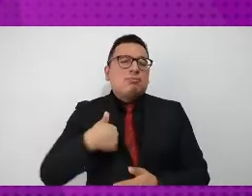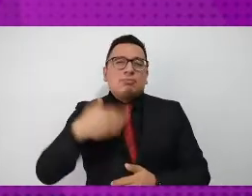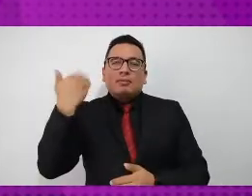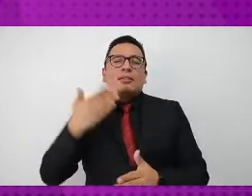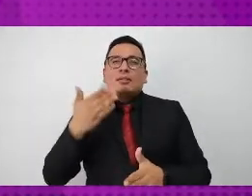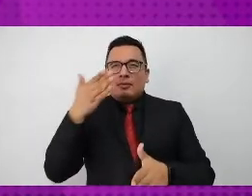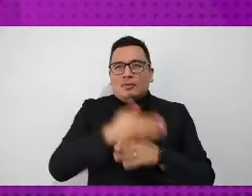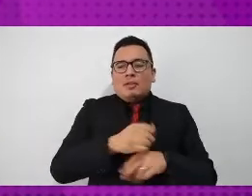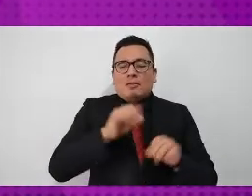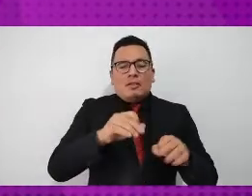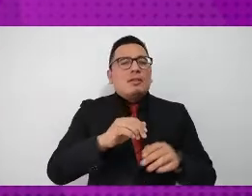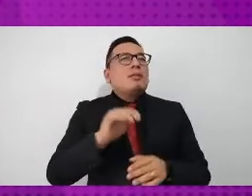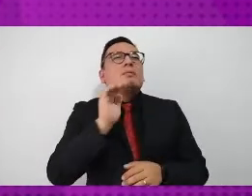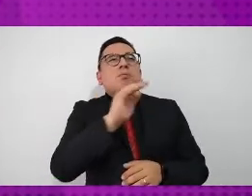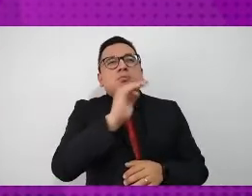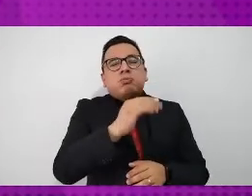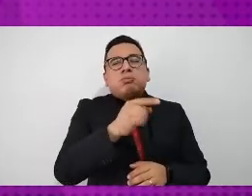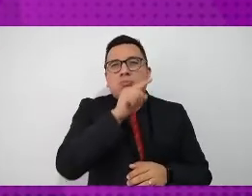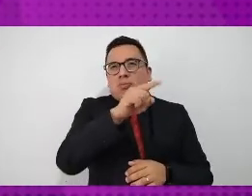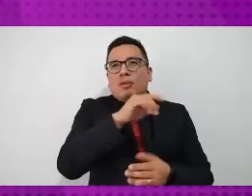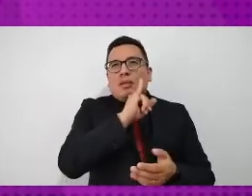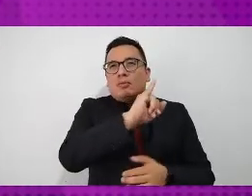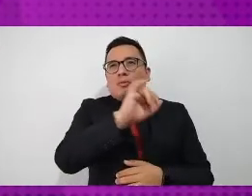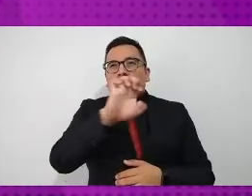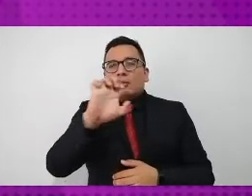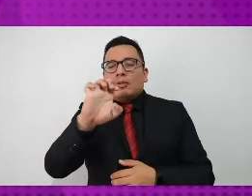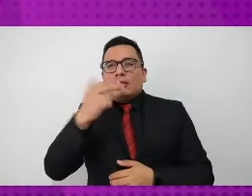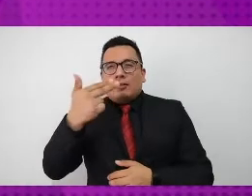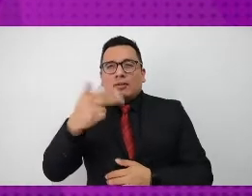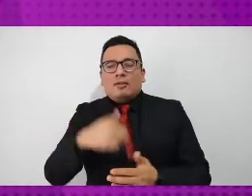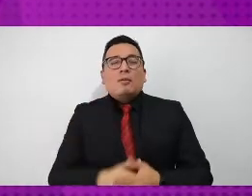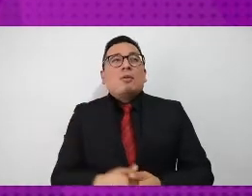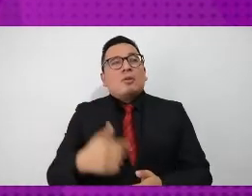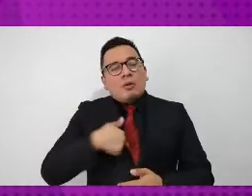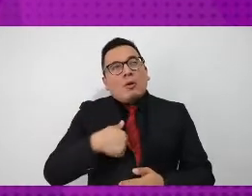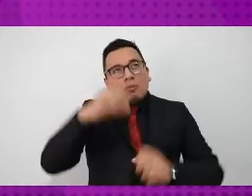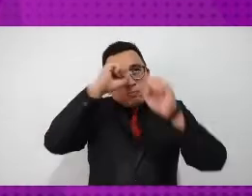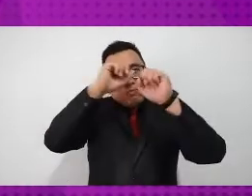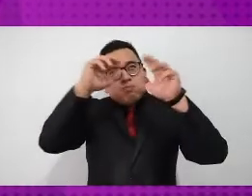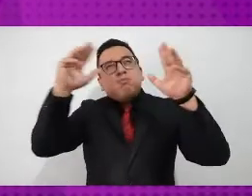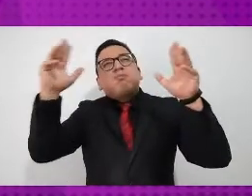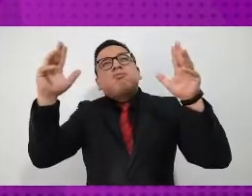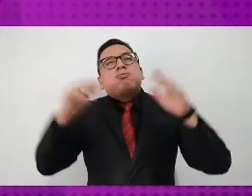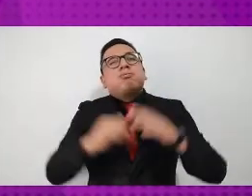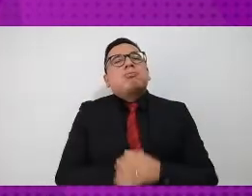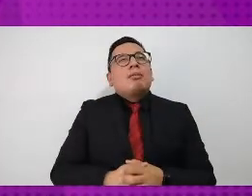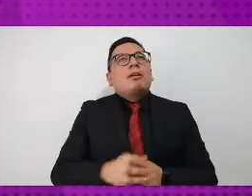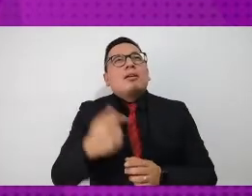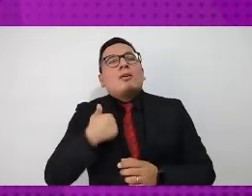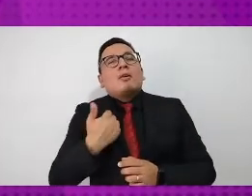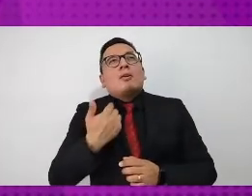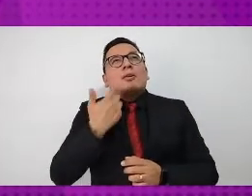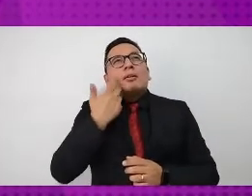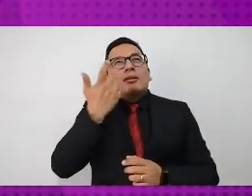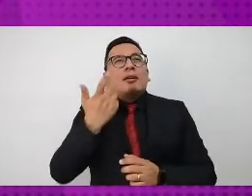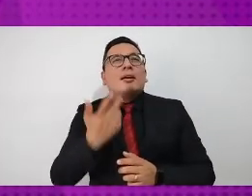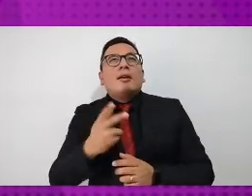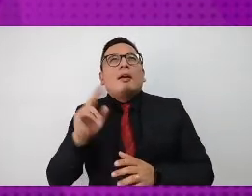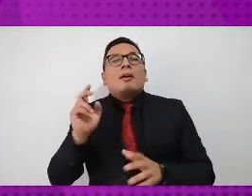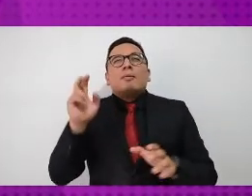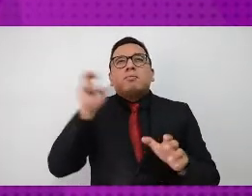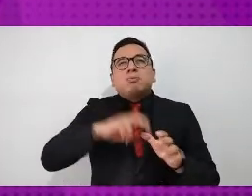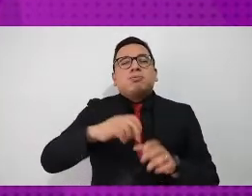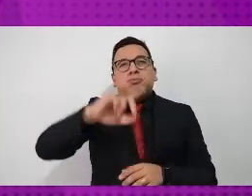mi registro al instituto electoral de hidalgo y soñaba con estar en el instituto electoral